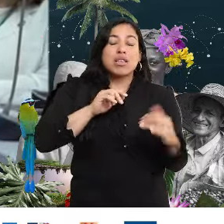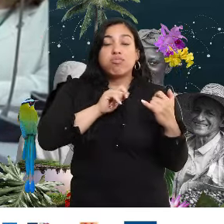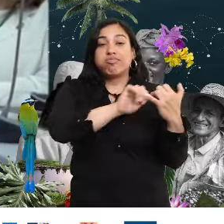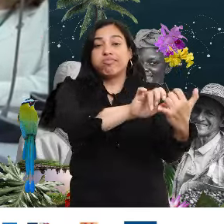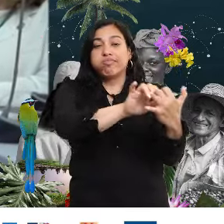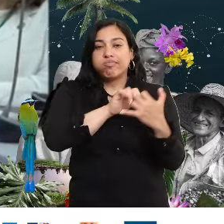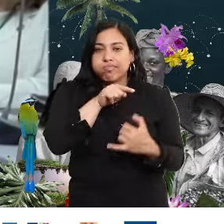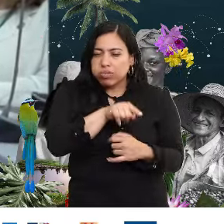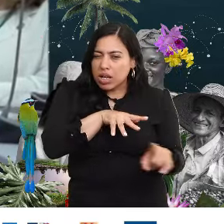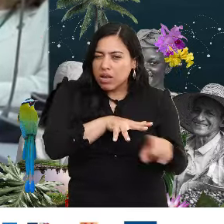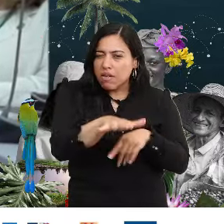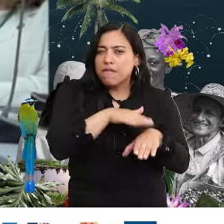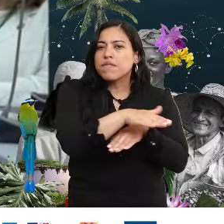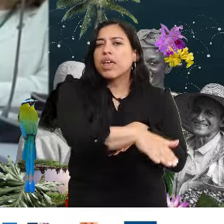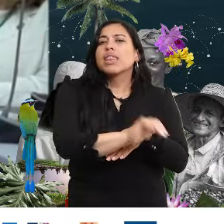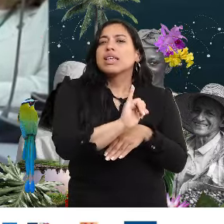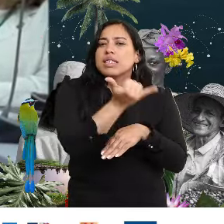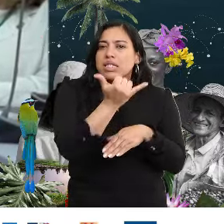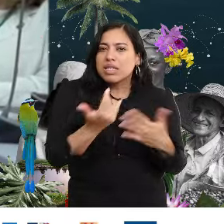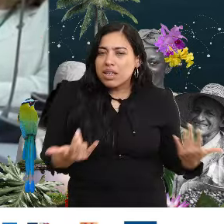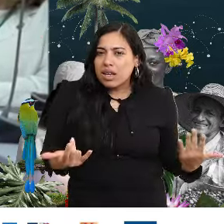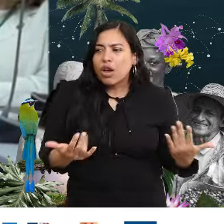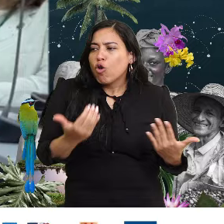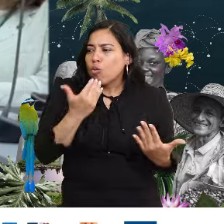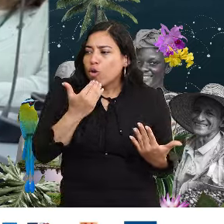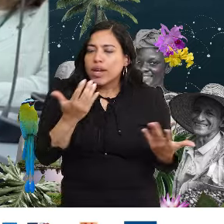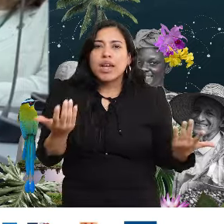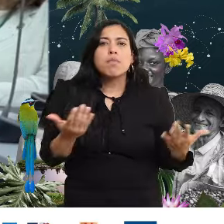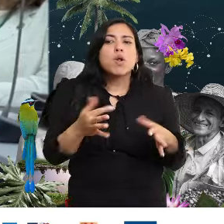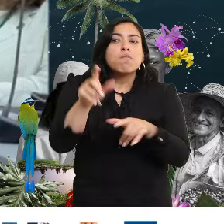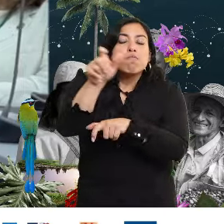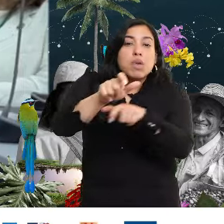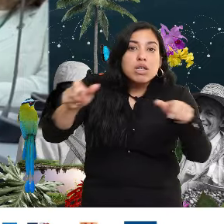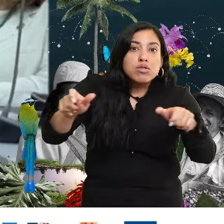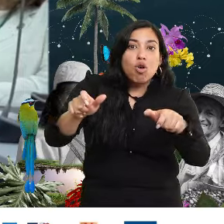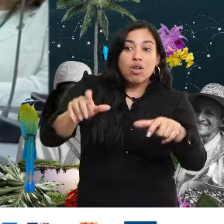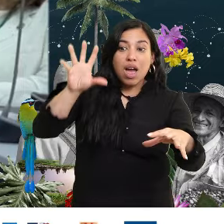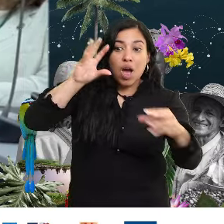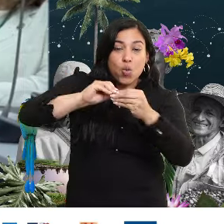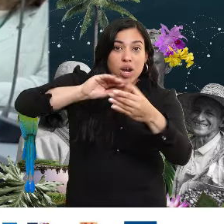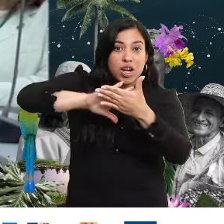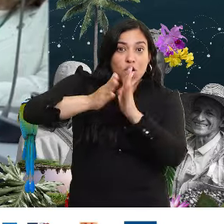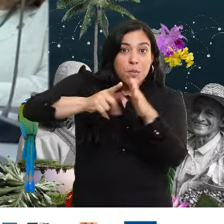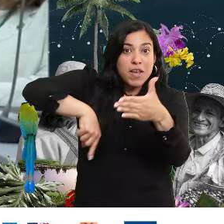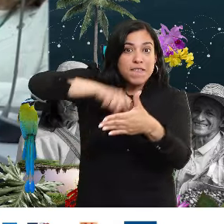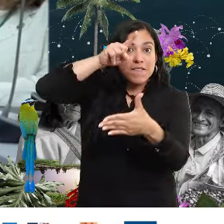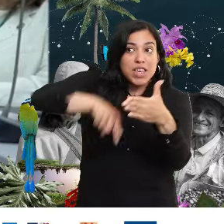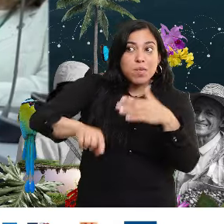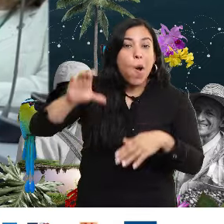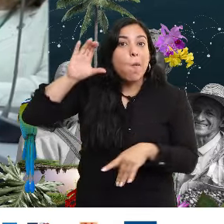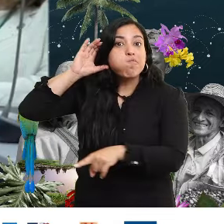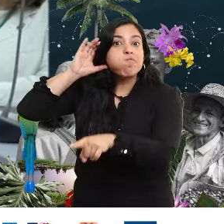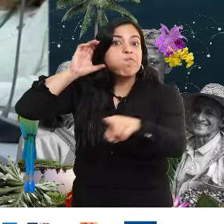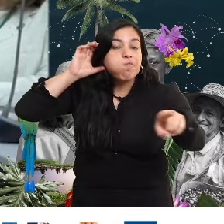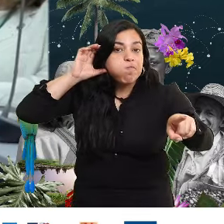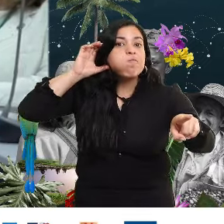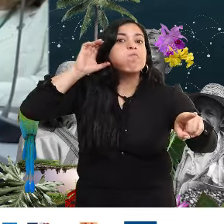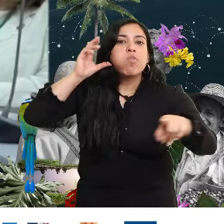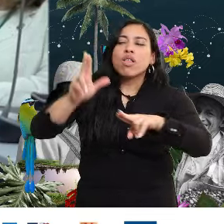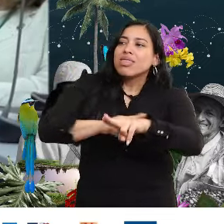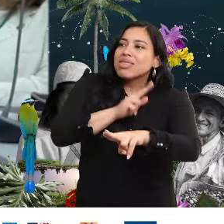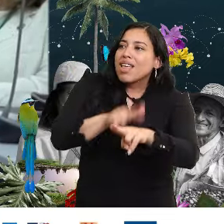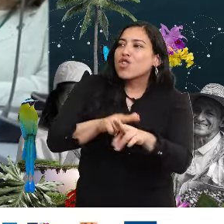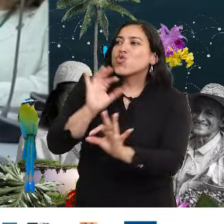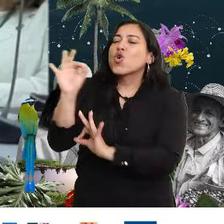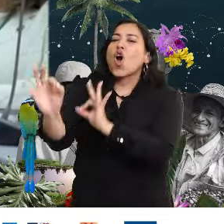armado. Las acciones de las personas firmantes de paz, que hoy son cuidadores de la naturaleza